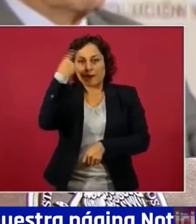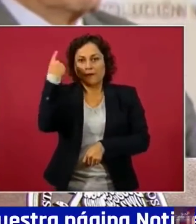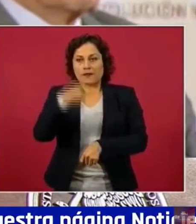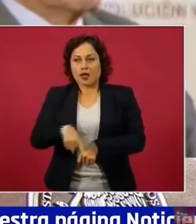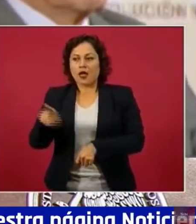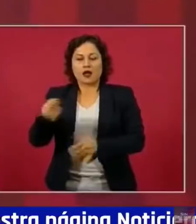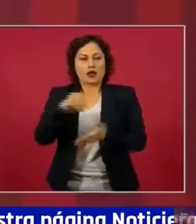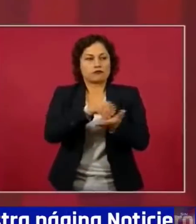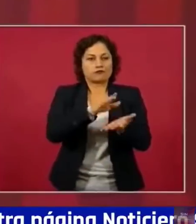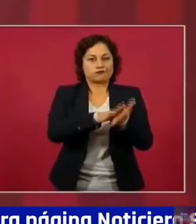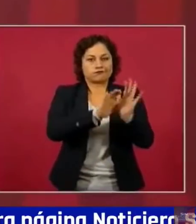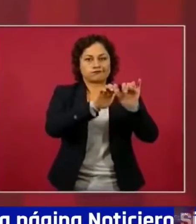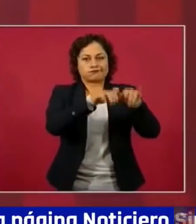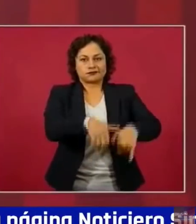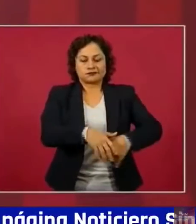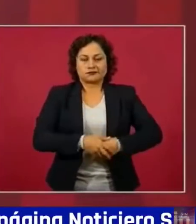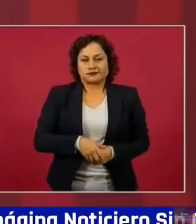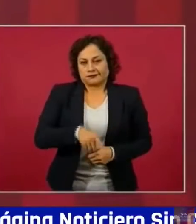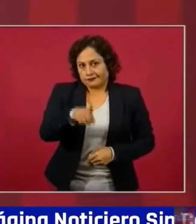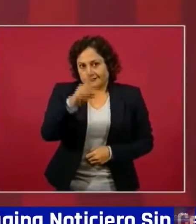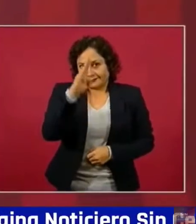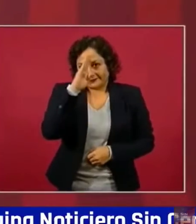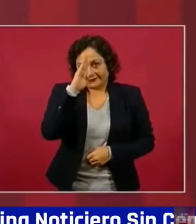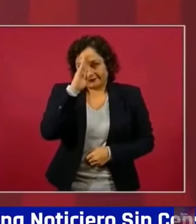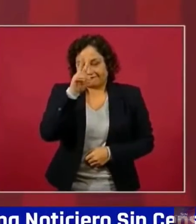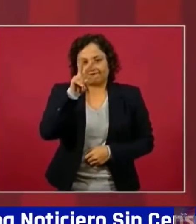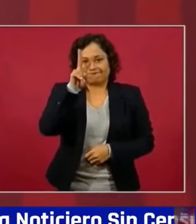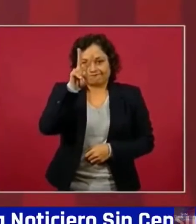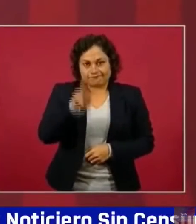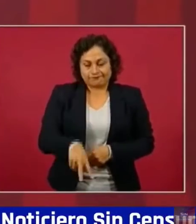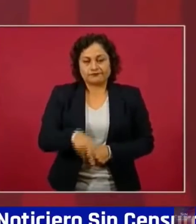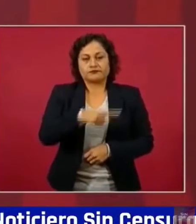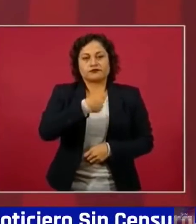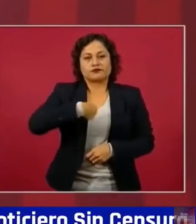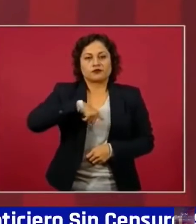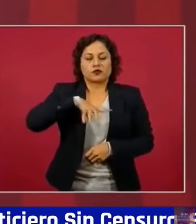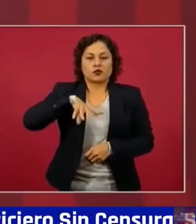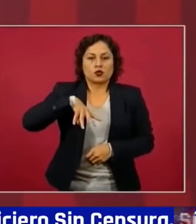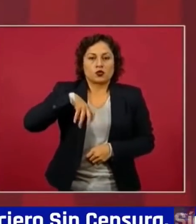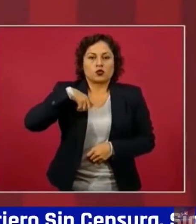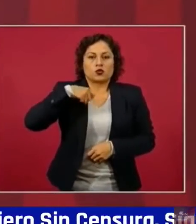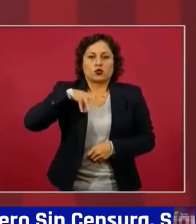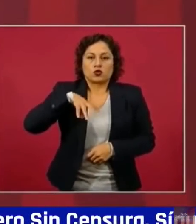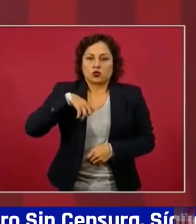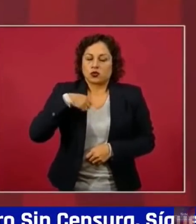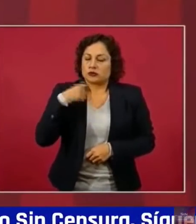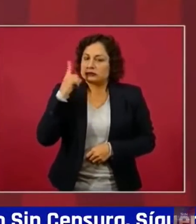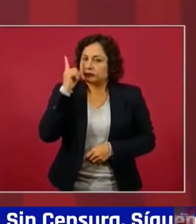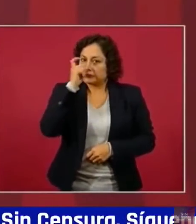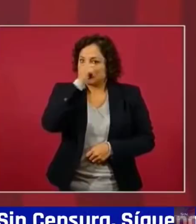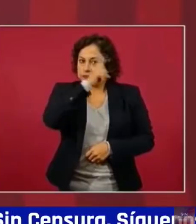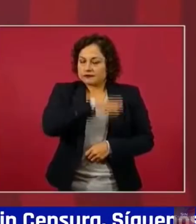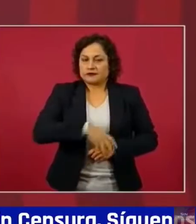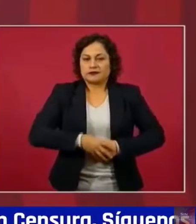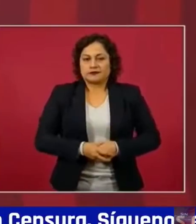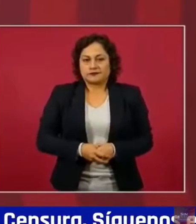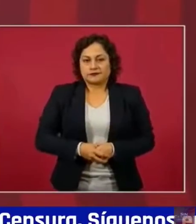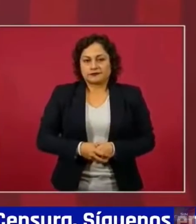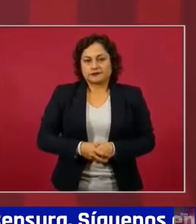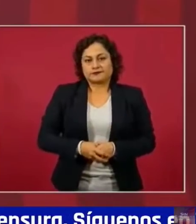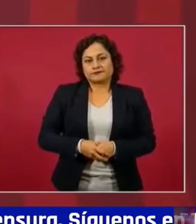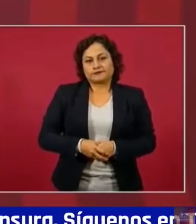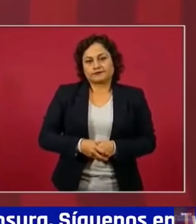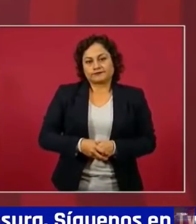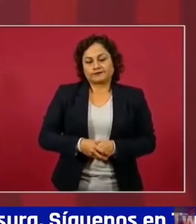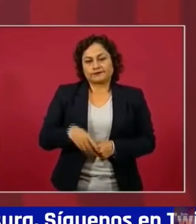Ya se pueden imaginar las que hemos pasado. Ellos saben de que desde